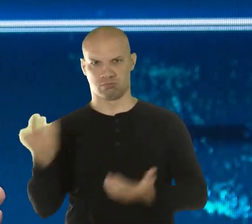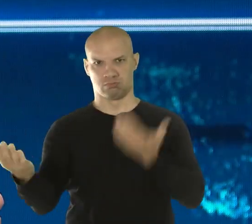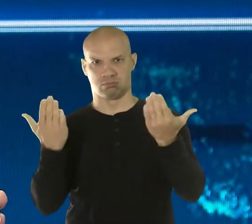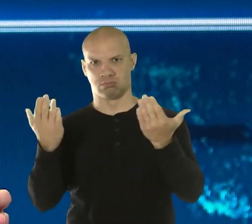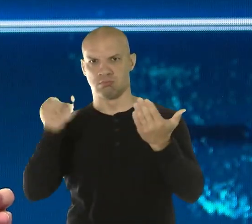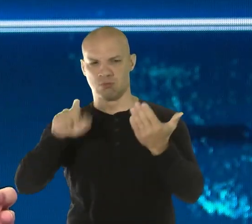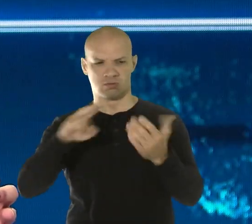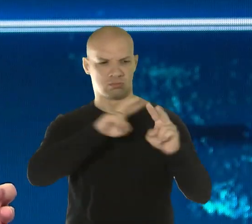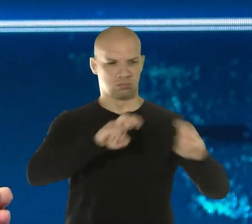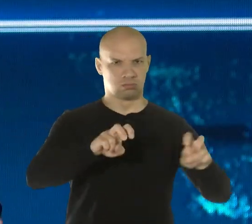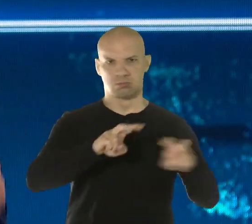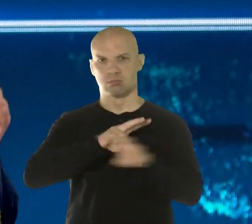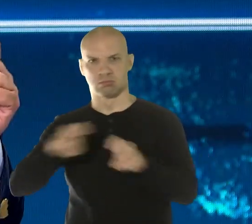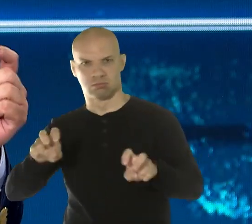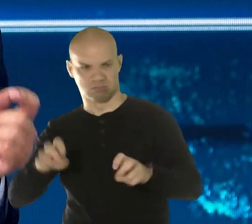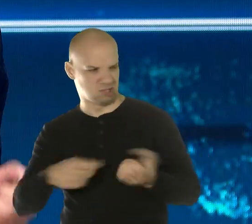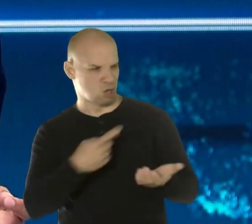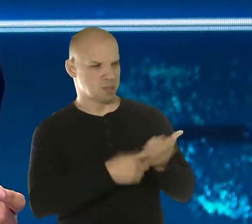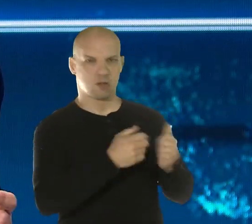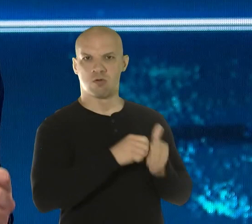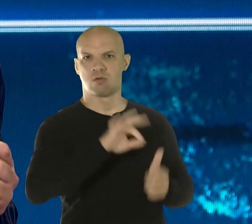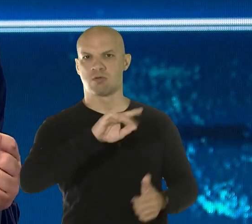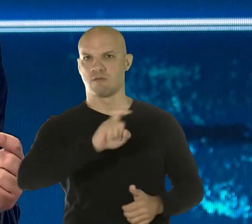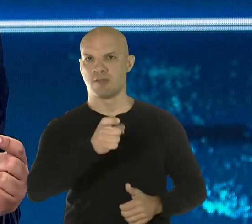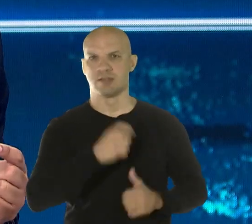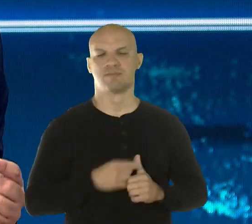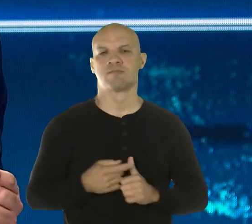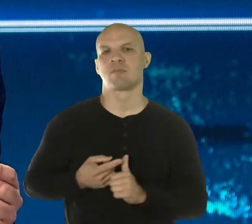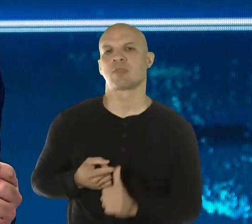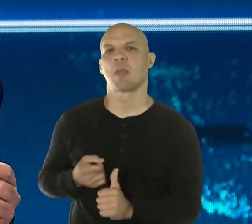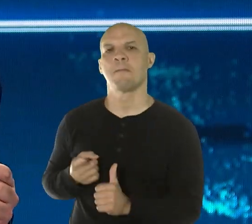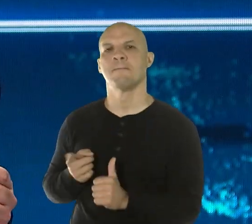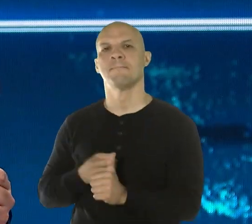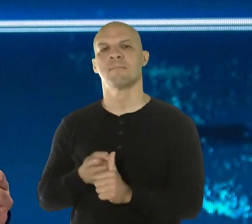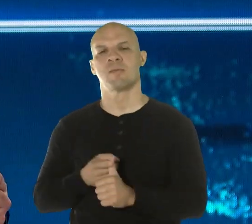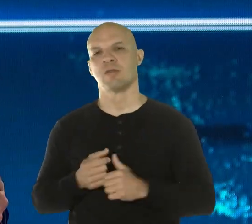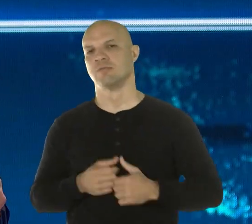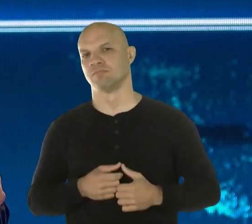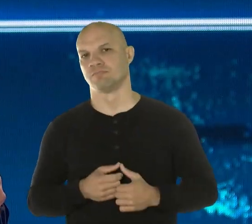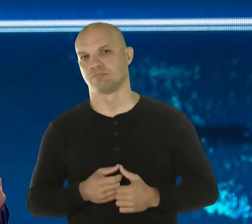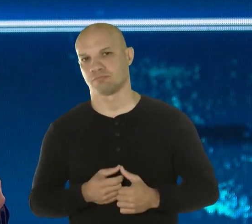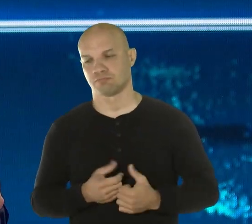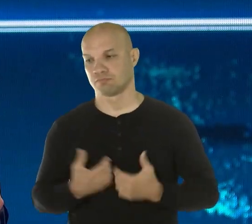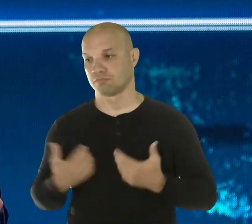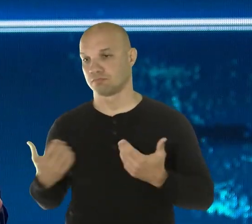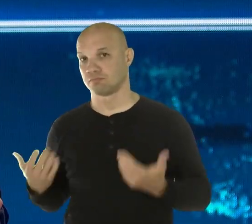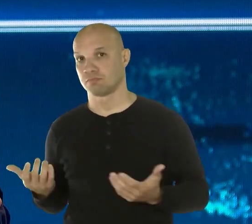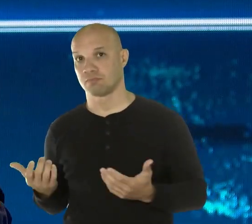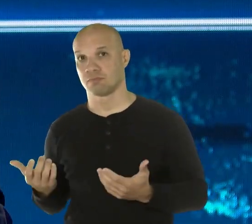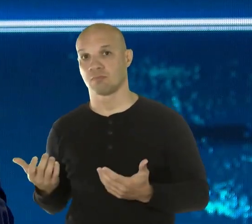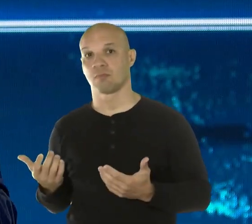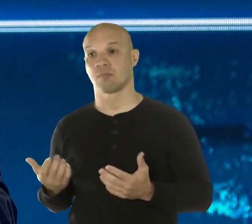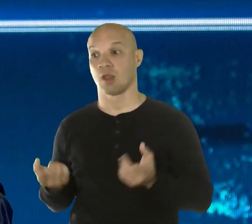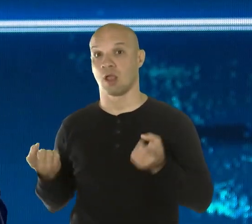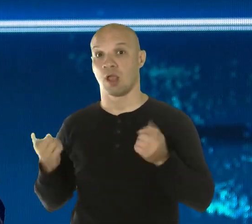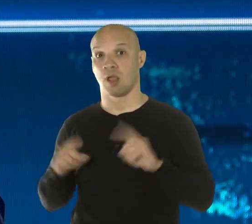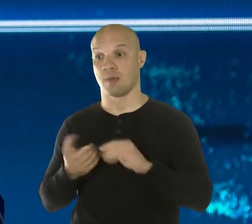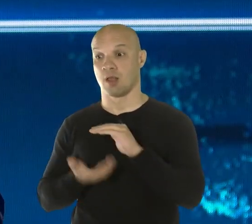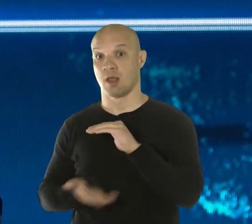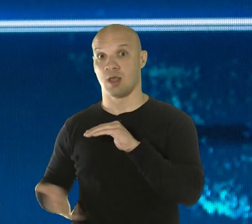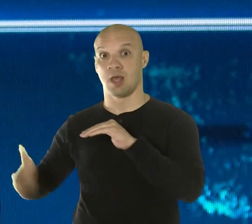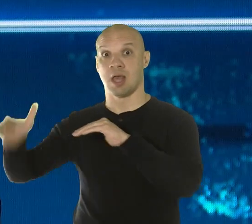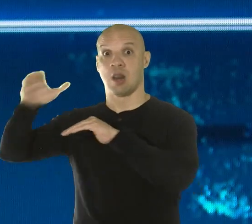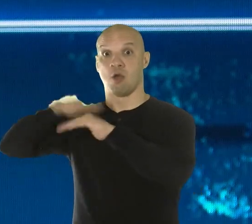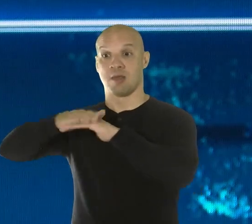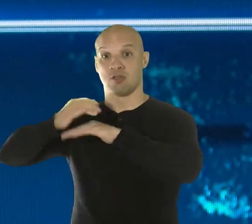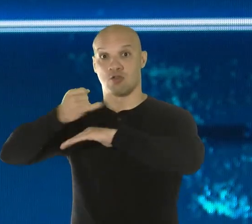y comentar aquí también con Félix. El primero, si es que el aumento de los tipos, el aumento de las tasas de